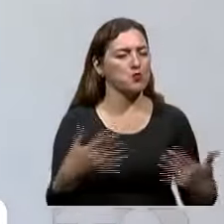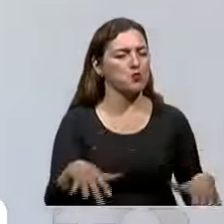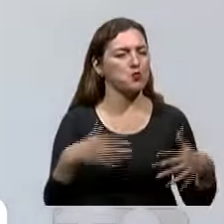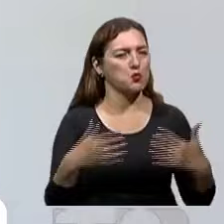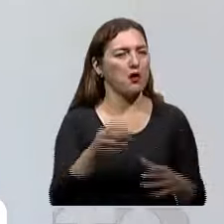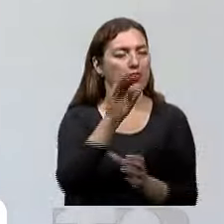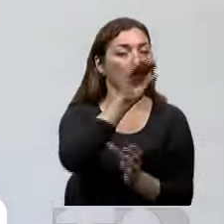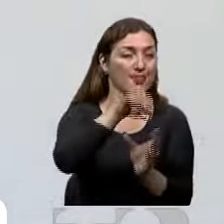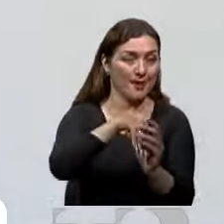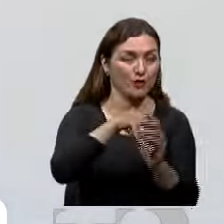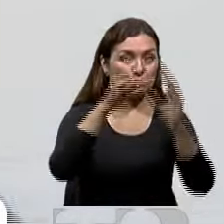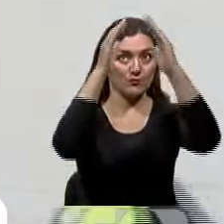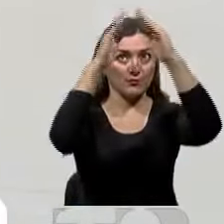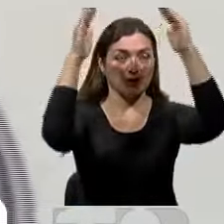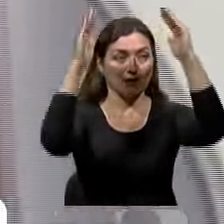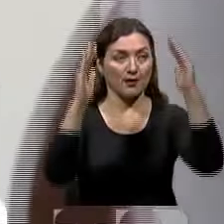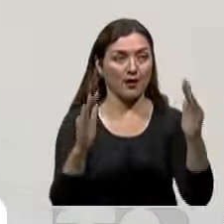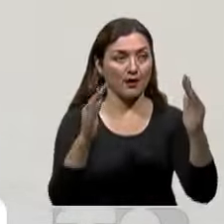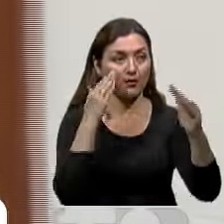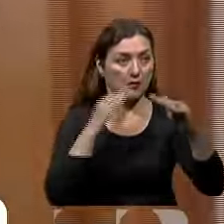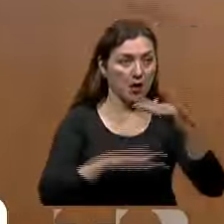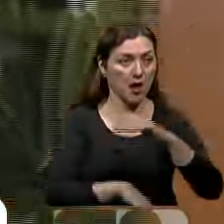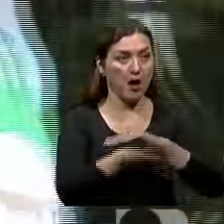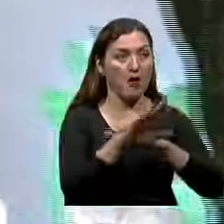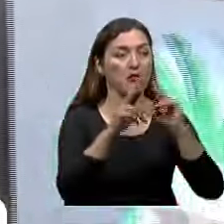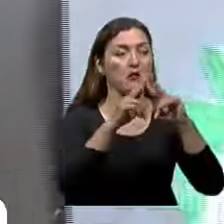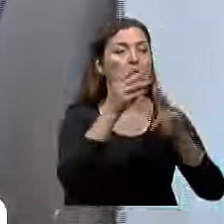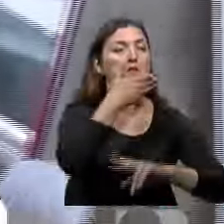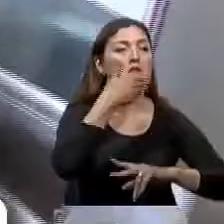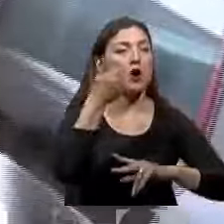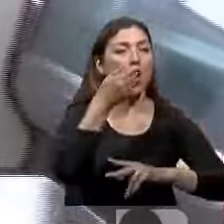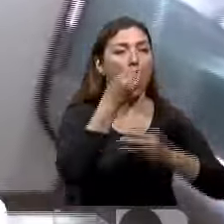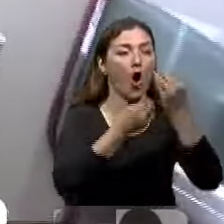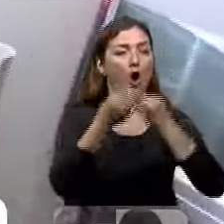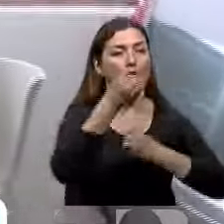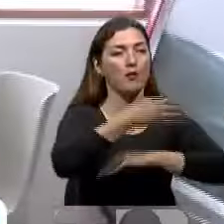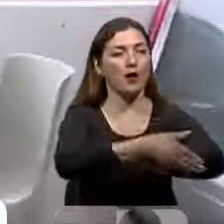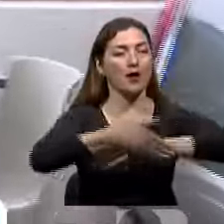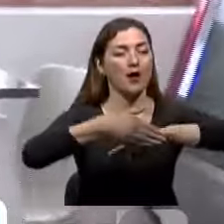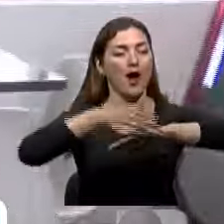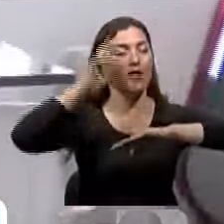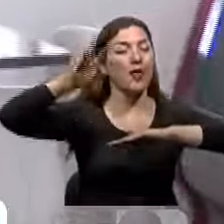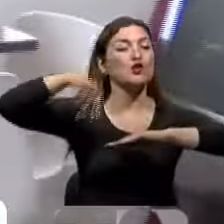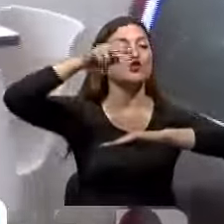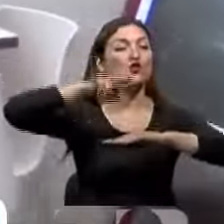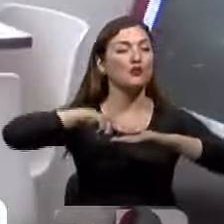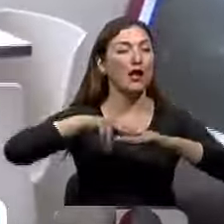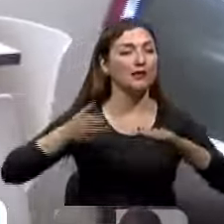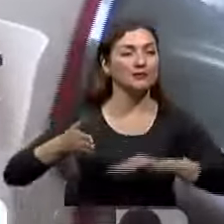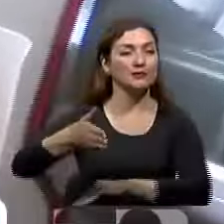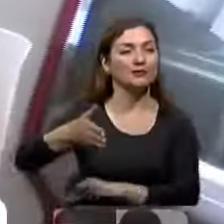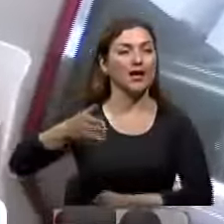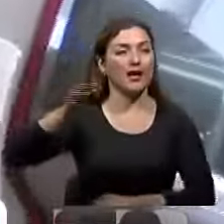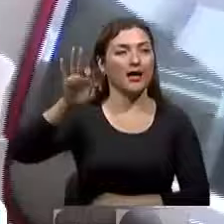queda dentro de una casa donde van a poder conocer lo mejor de su gastronomía. Esto está en la calle El Nacional y Telégrafo. Buenos